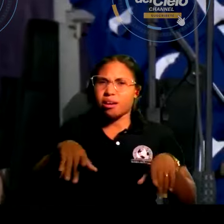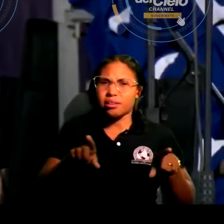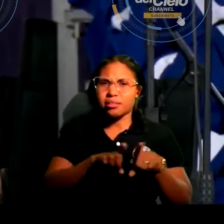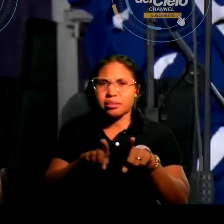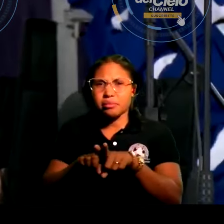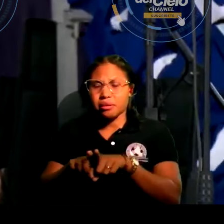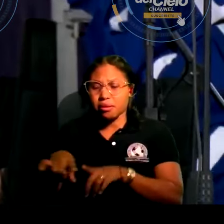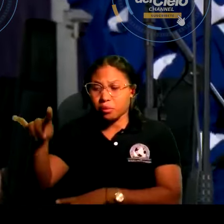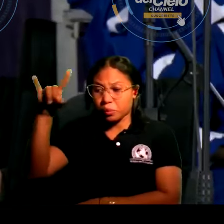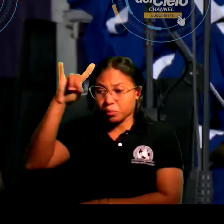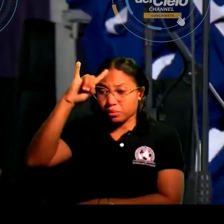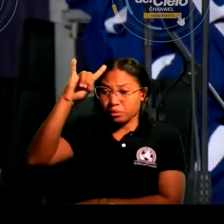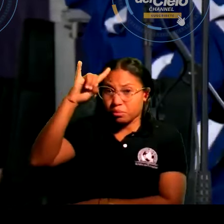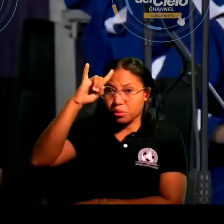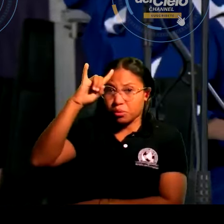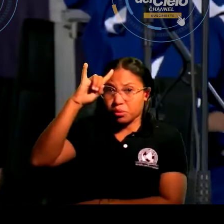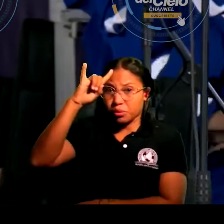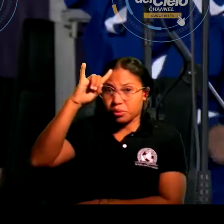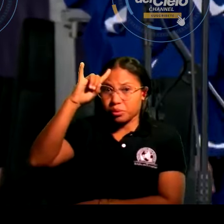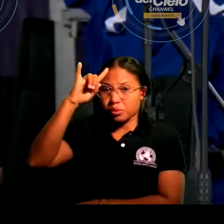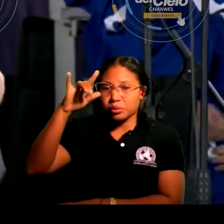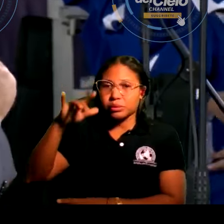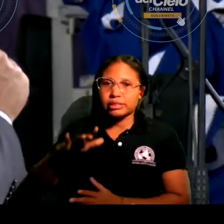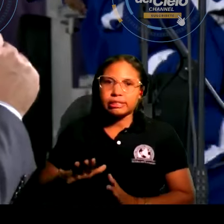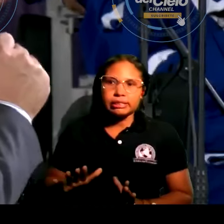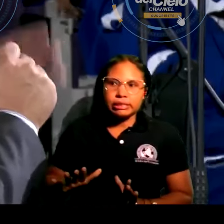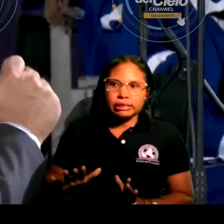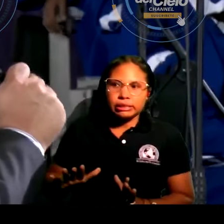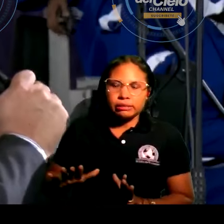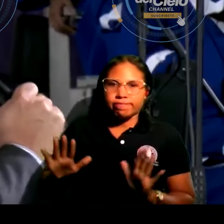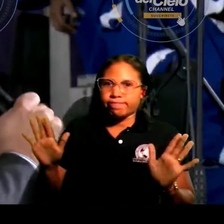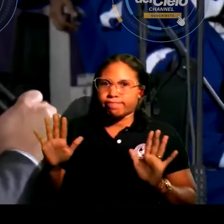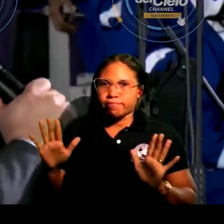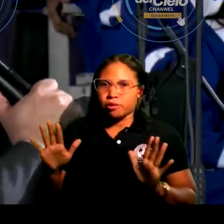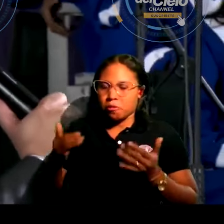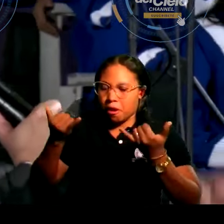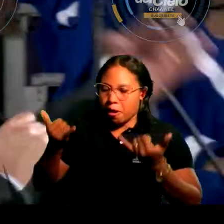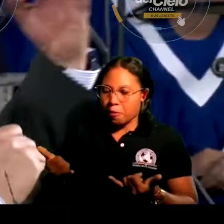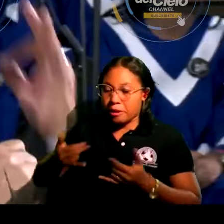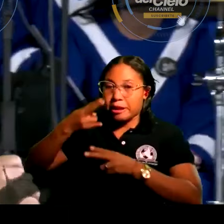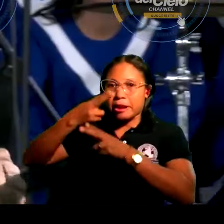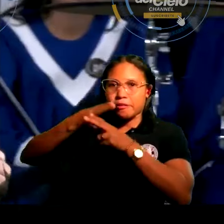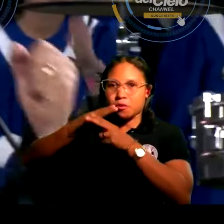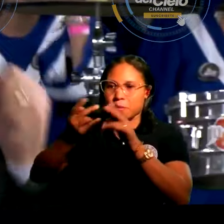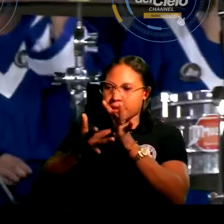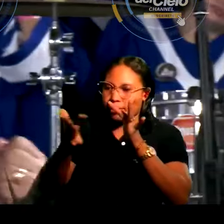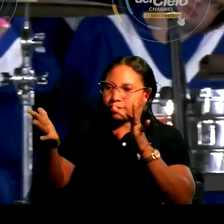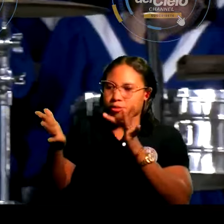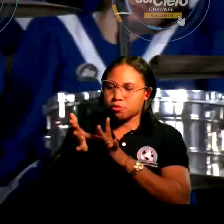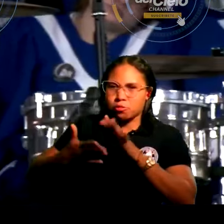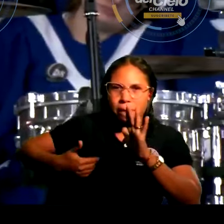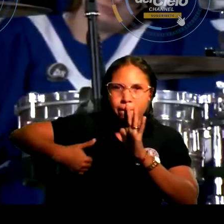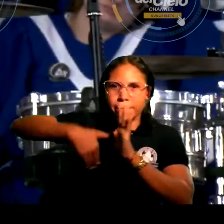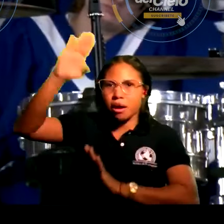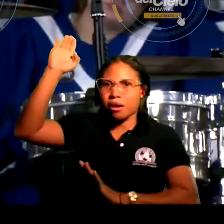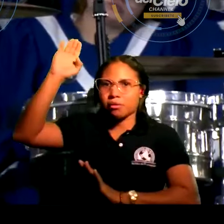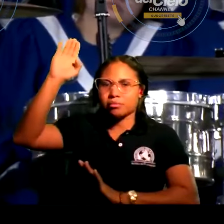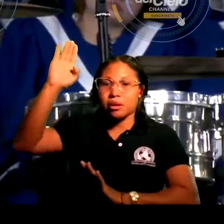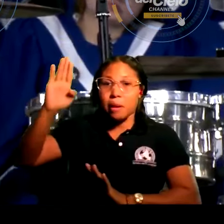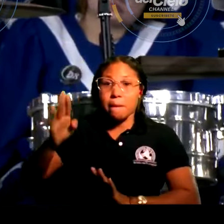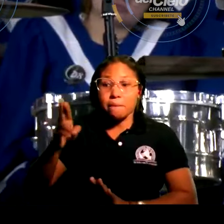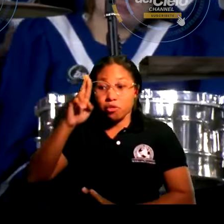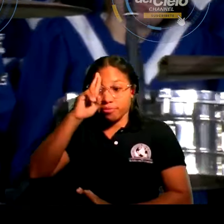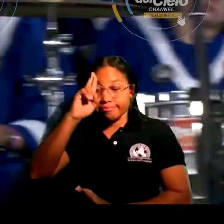demonio. Que aparezca, invóquele el nombre de Jesús, y que te tiene que respetar, te